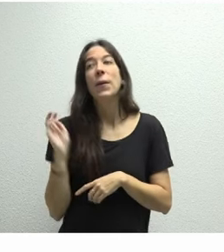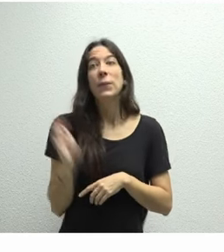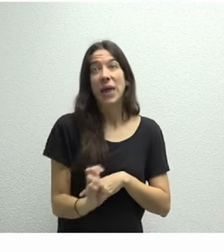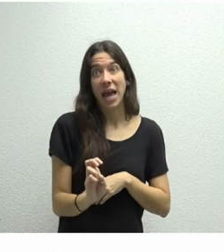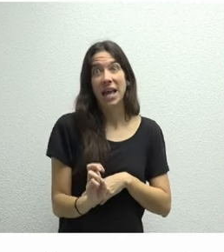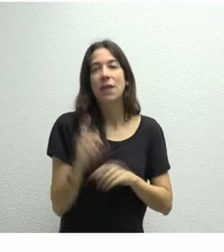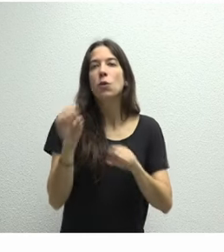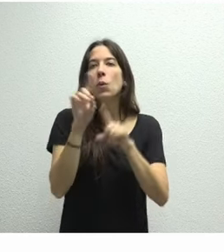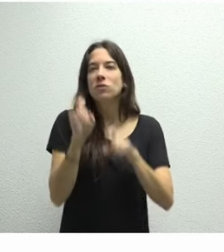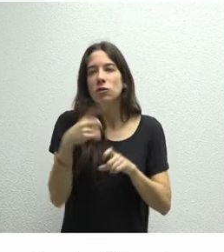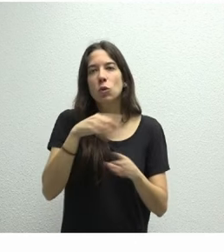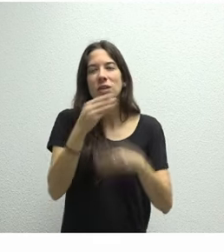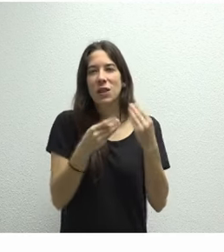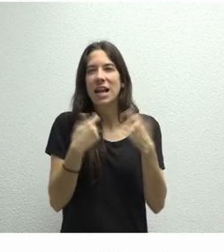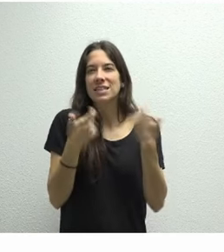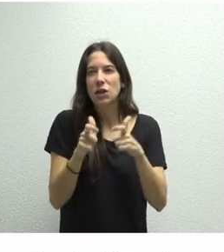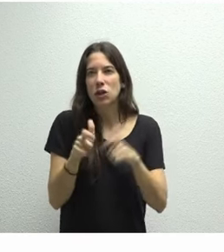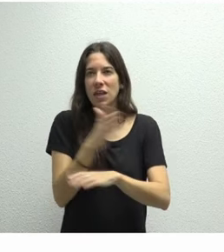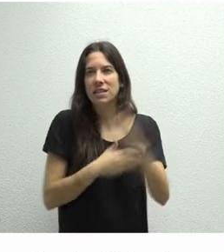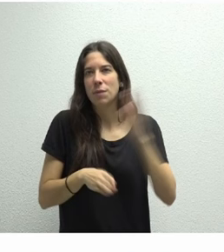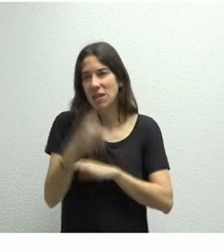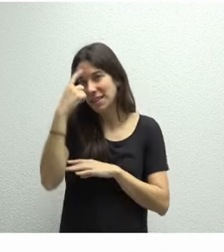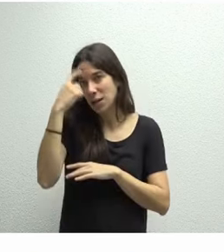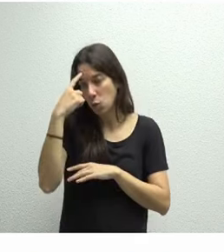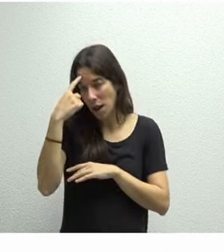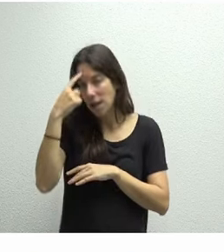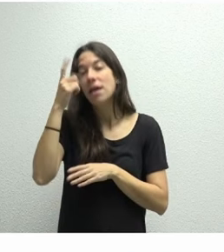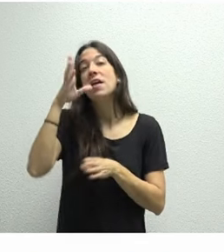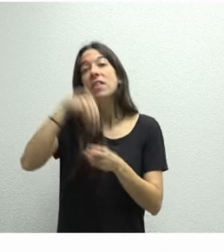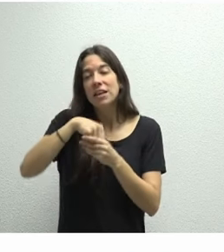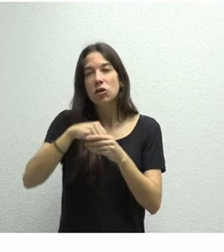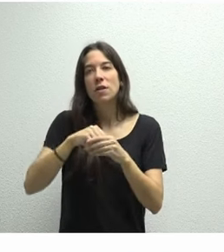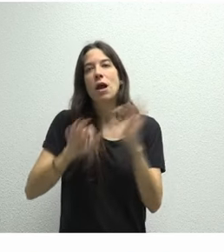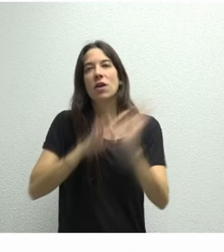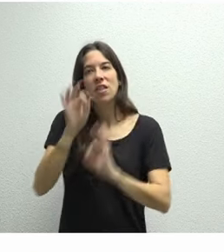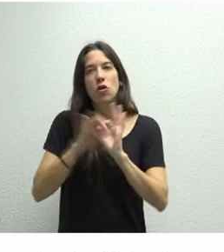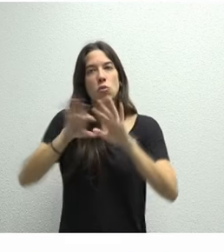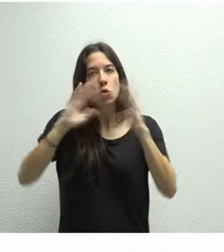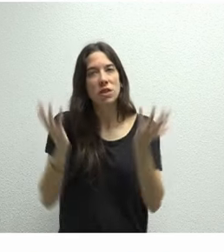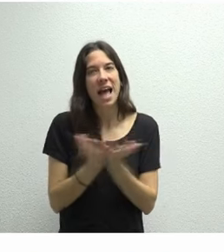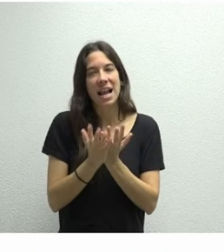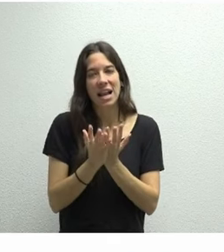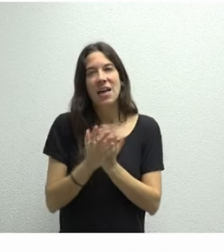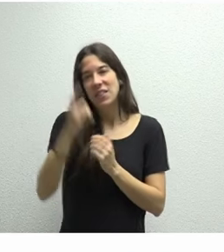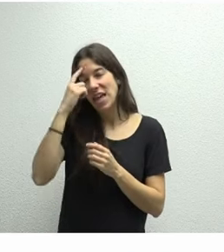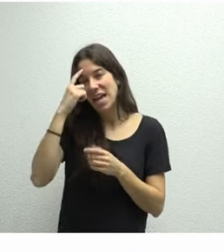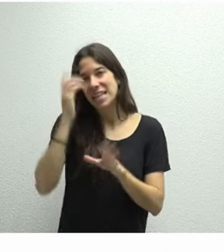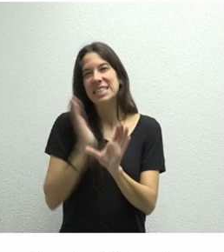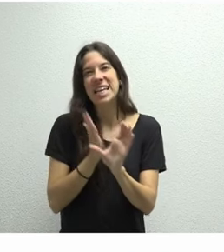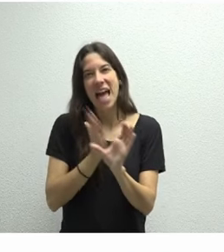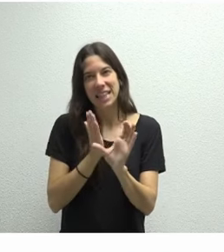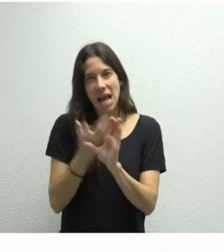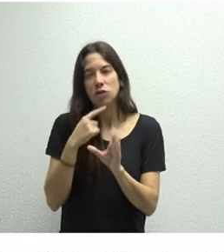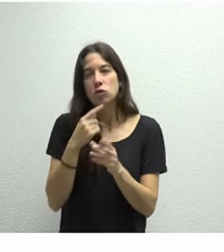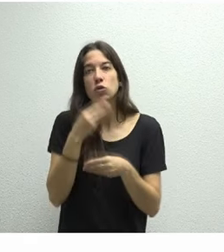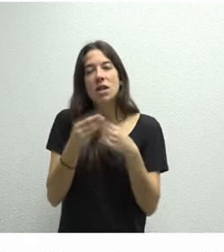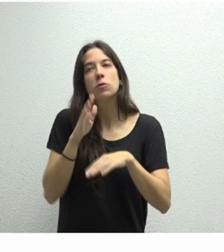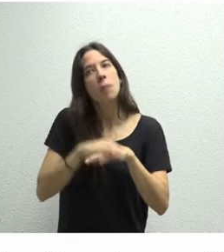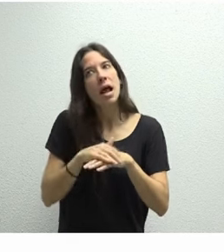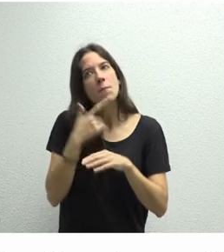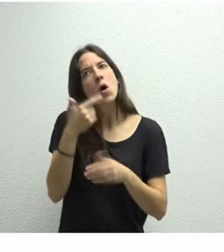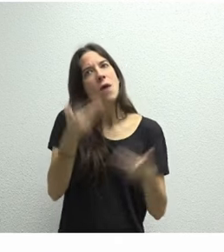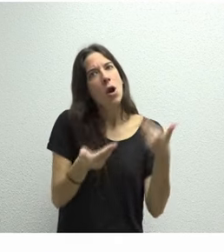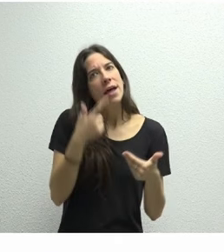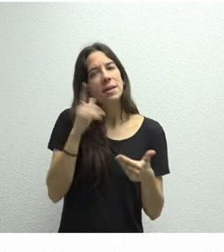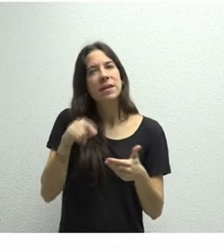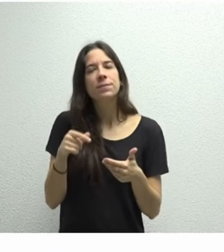desde la sección de discapacidad intelectual de la Organización Mundial de psiquiatría para valorar y comparar eh la situación